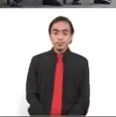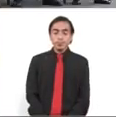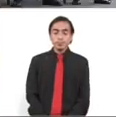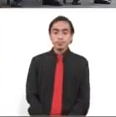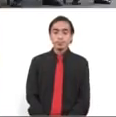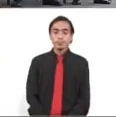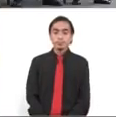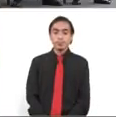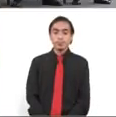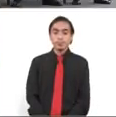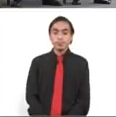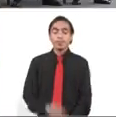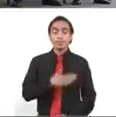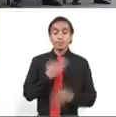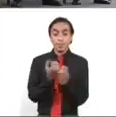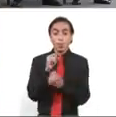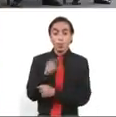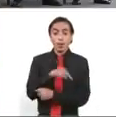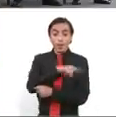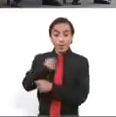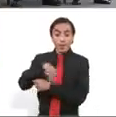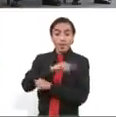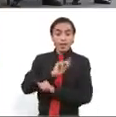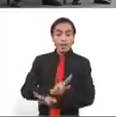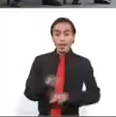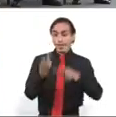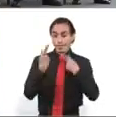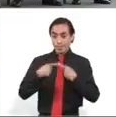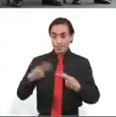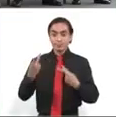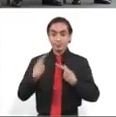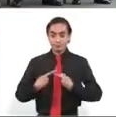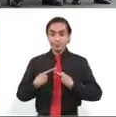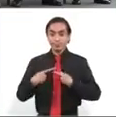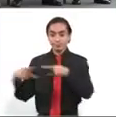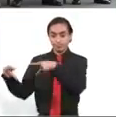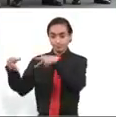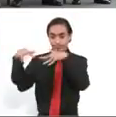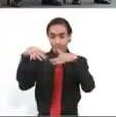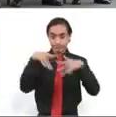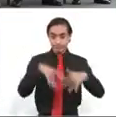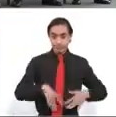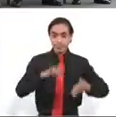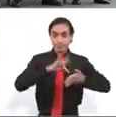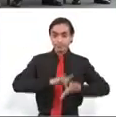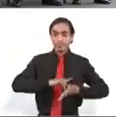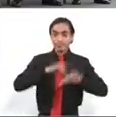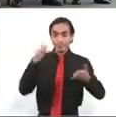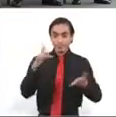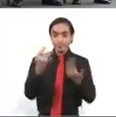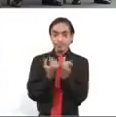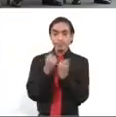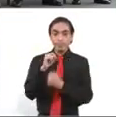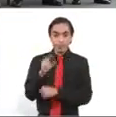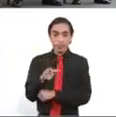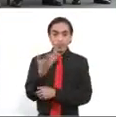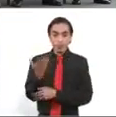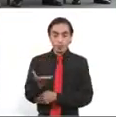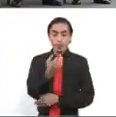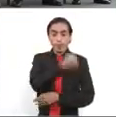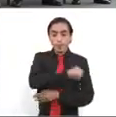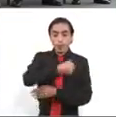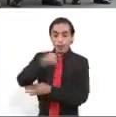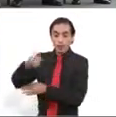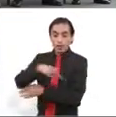Del mismo modo, agradecemos contar con la gentil presencia de todas las personas que amablemente nos acompañan en esta tarde. Por supuesto, saludando la presencia de